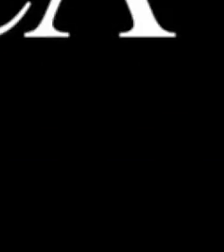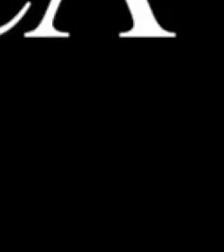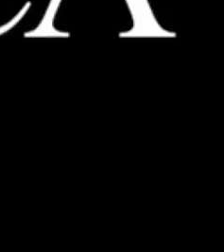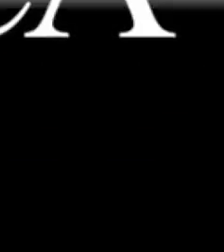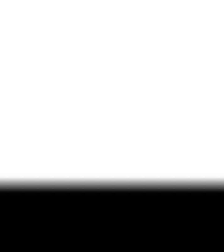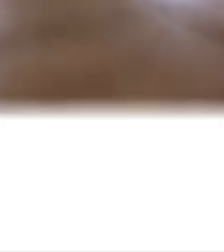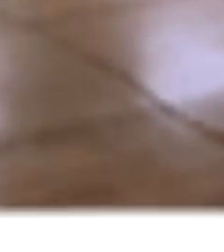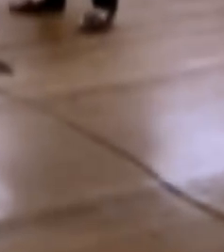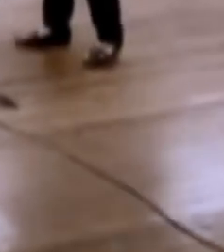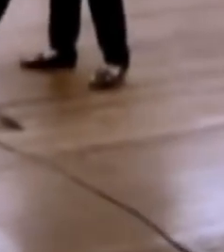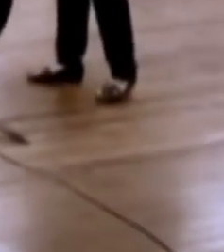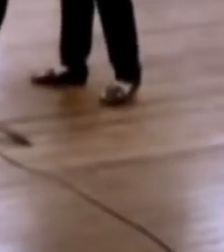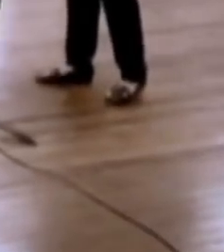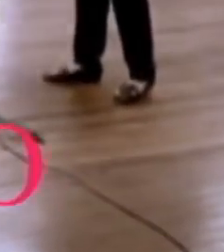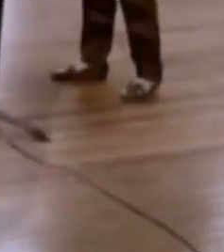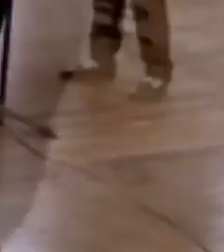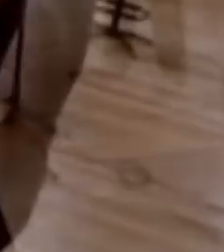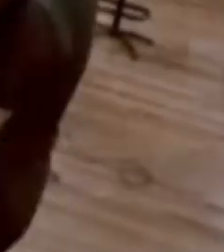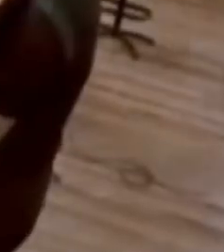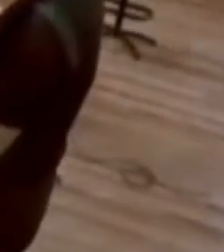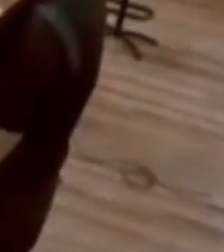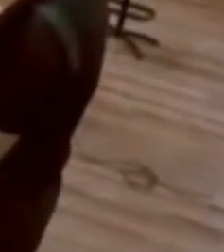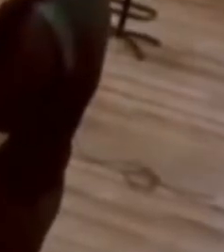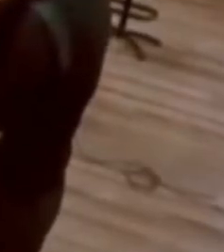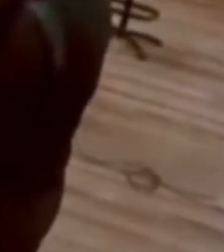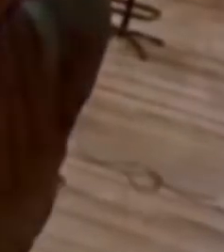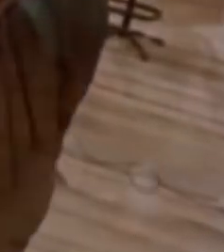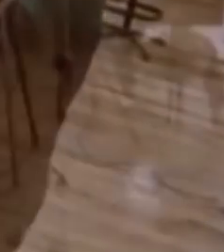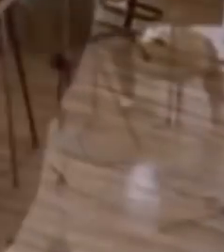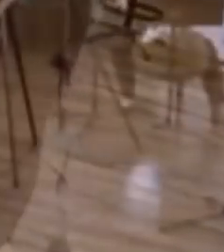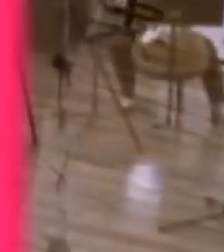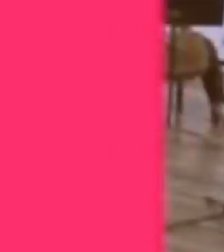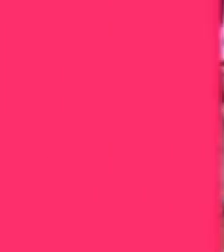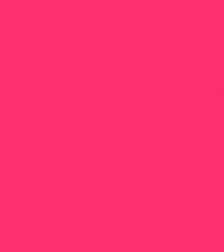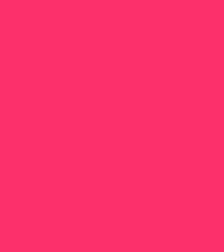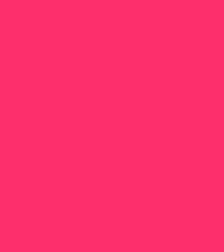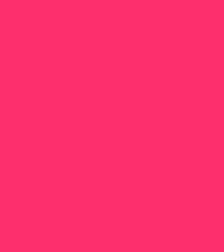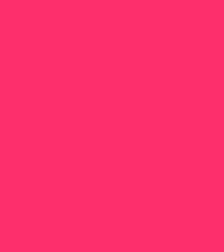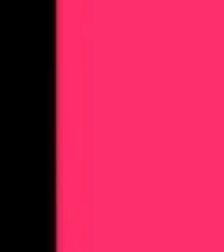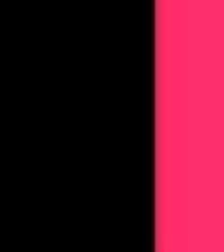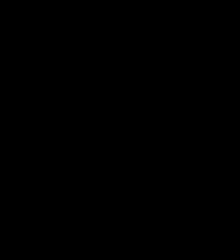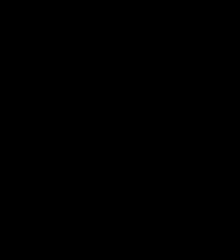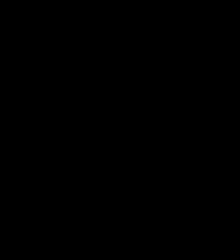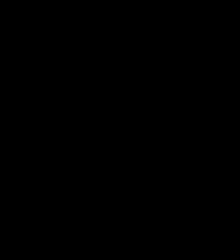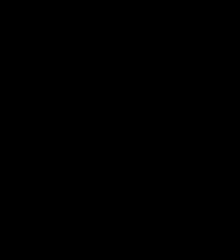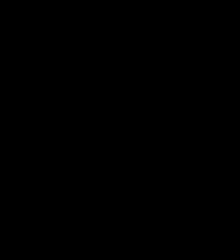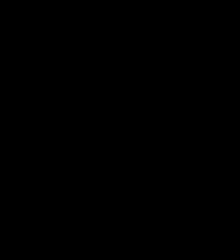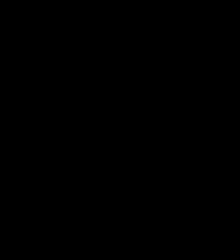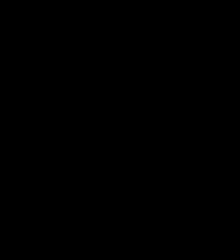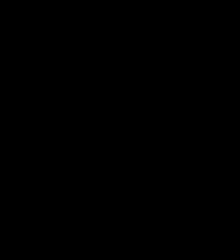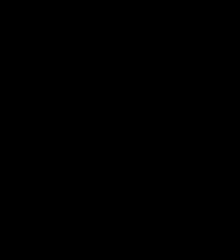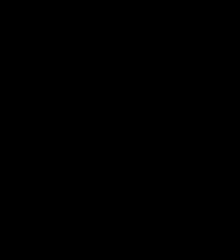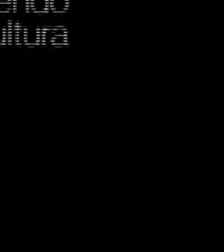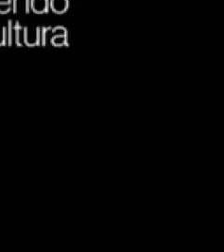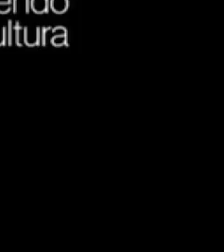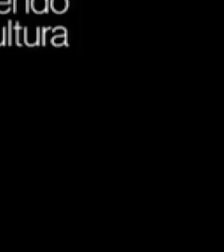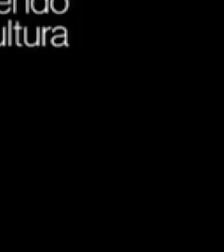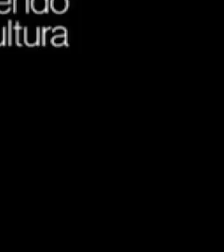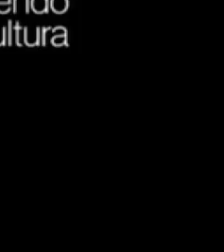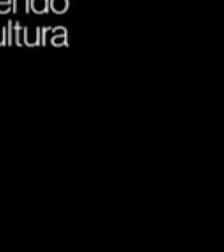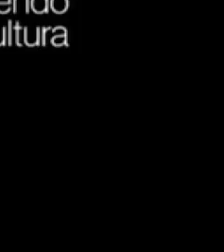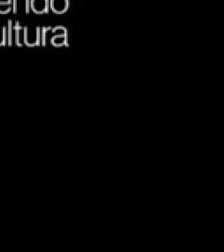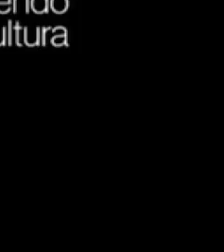a las 7:30 de la noche. Solo aquí en 13, Costa Rica Televisión.